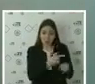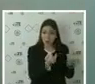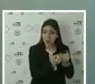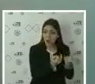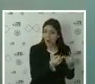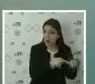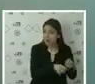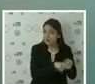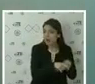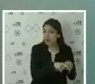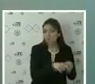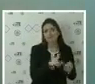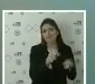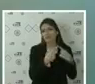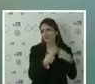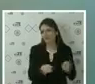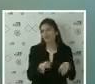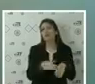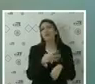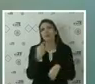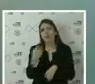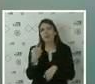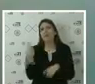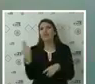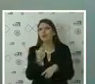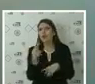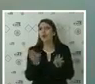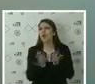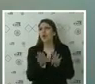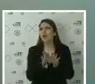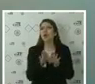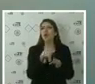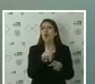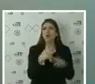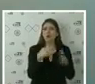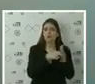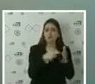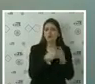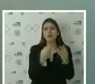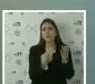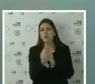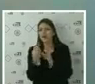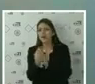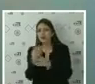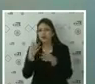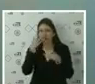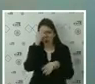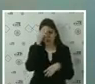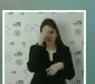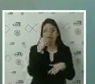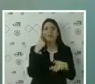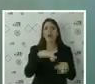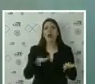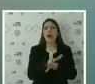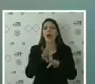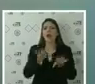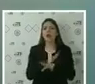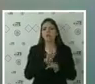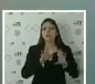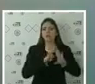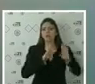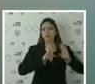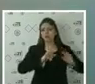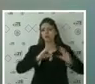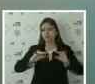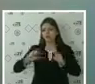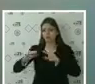con este cambio constante, creo que también hay una oportunidad de evolucionar y mejorar el estilo de enseñanza. En cuanto a la democracia, creo que también